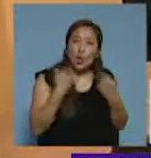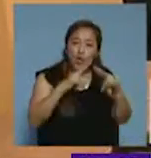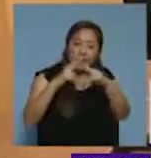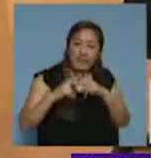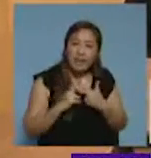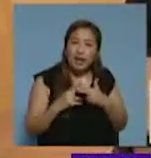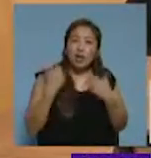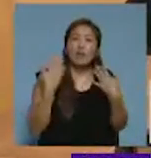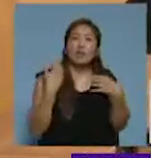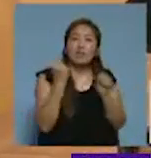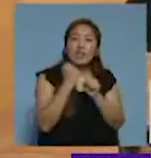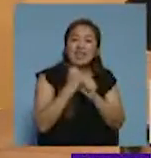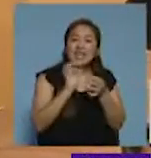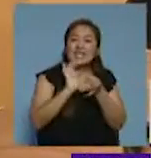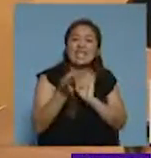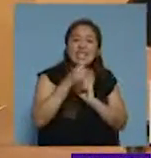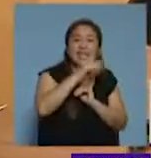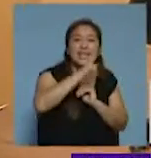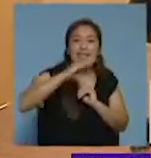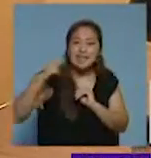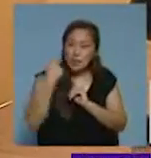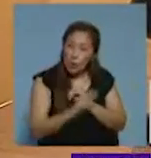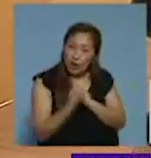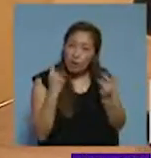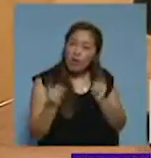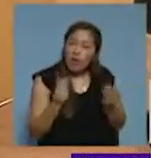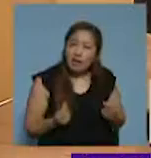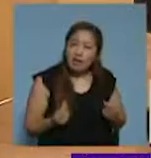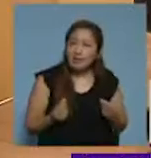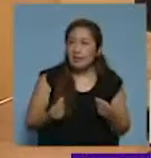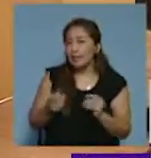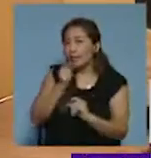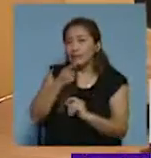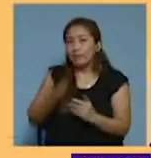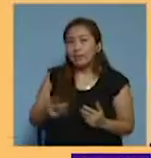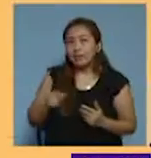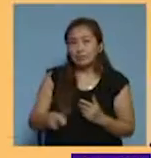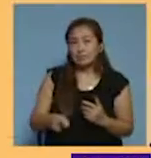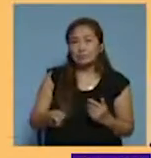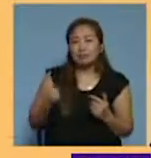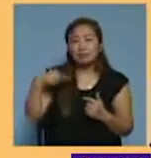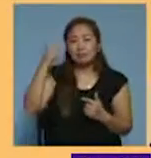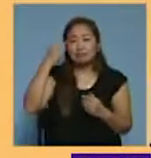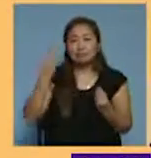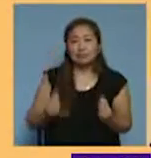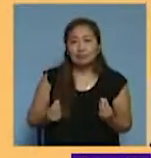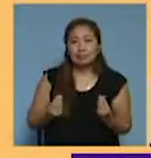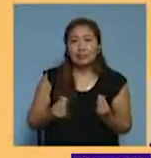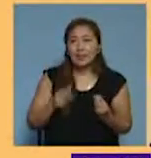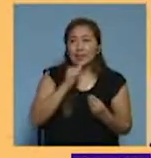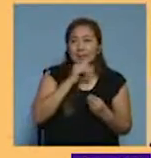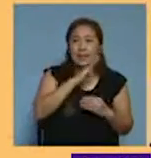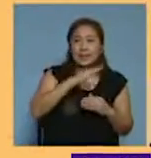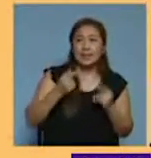hora de trabajar en algún cauce del río bueno muy sencillo el razonamiento porque el agua